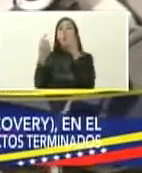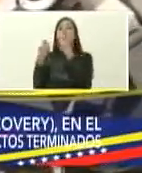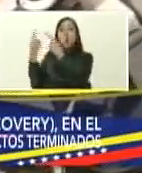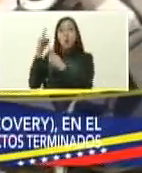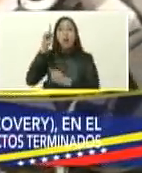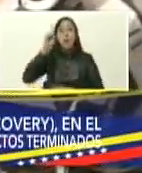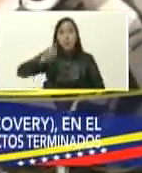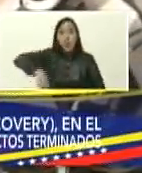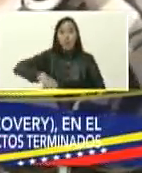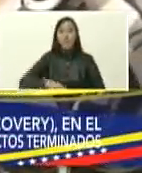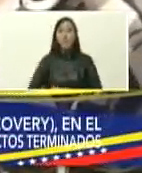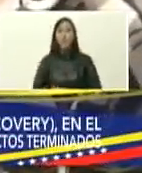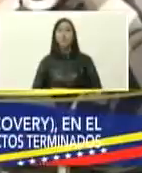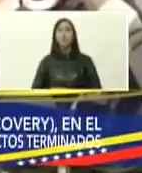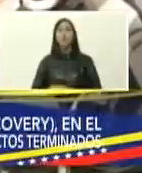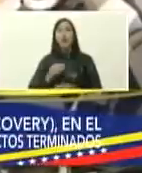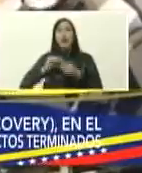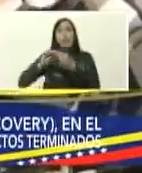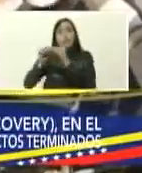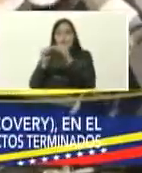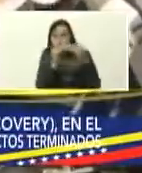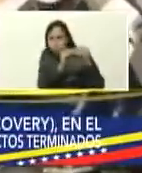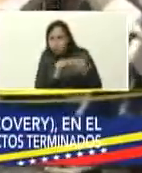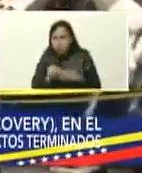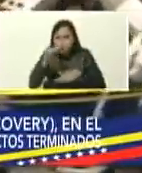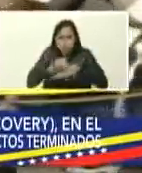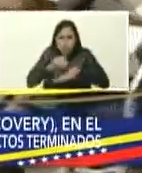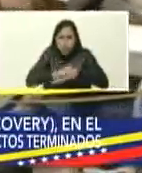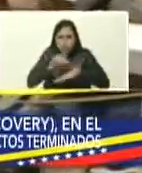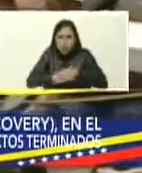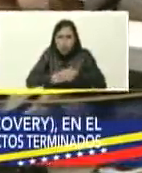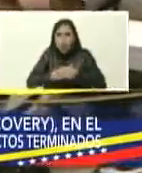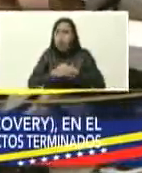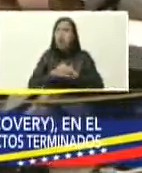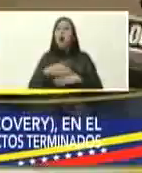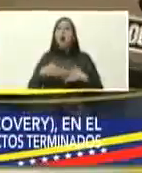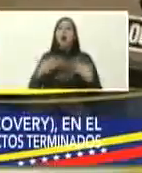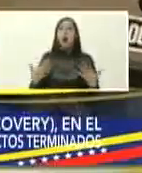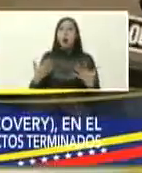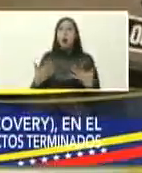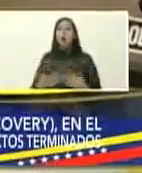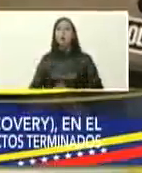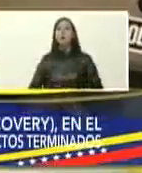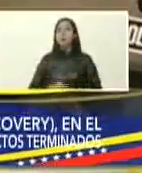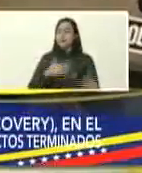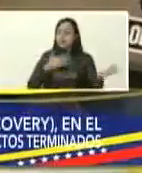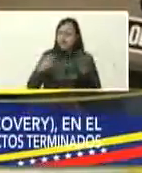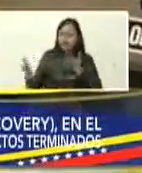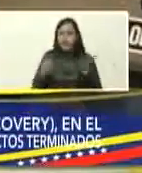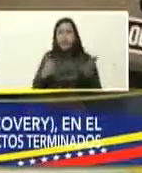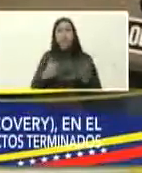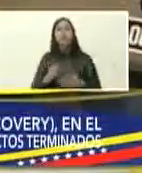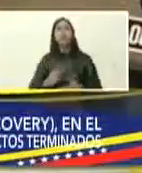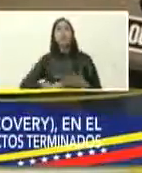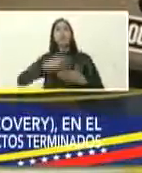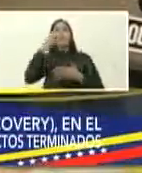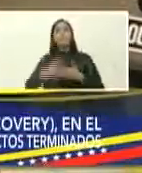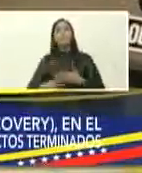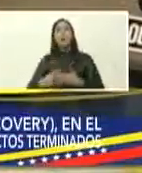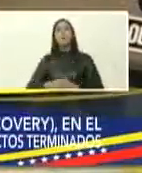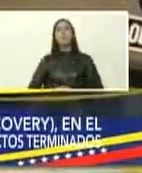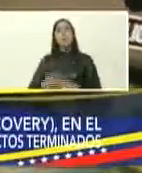además confecciona y elabora zapatos que están siendo puestos al servicio del Plan Z para